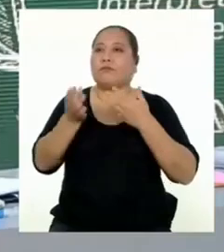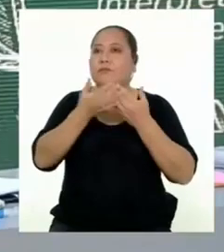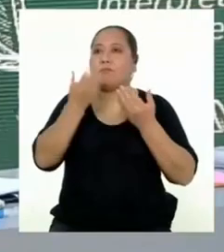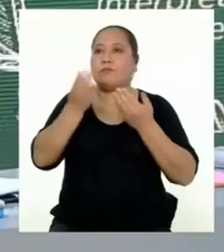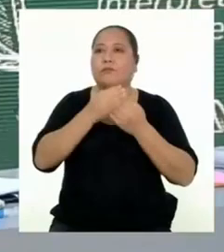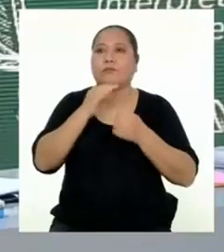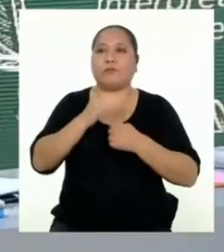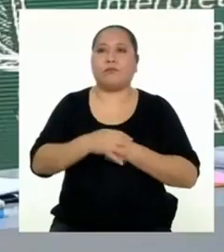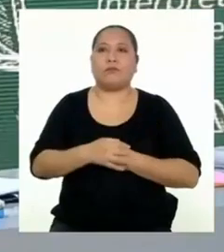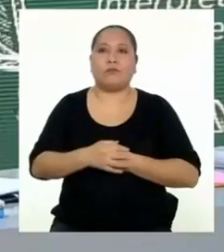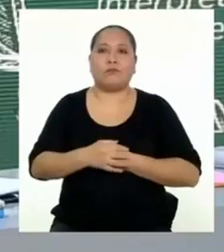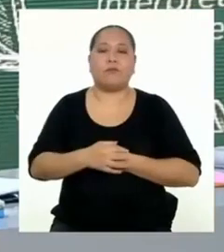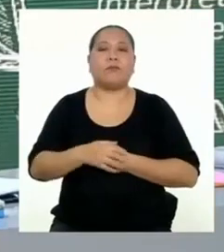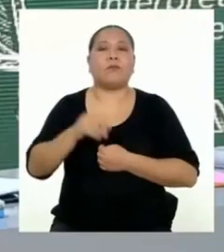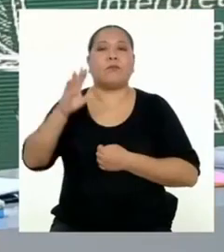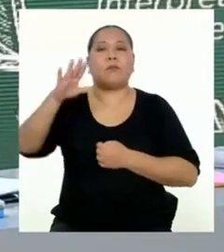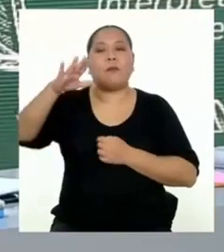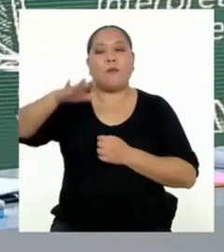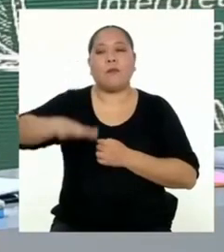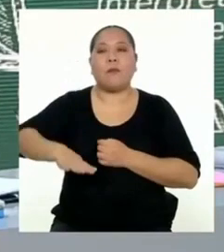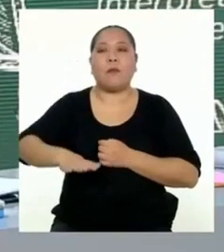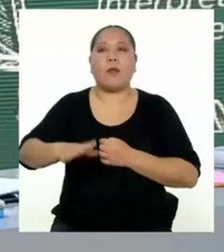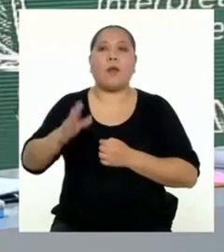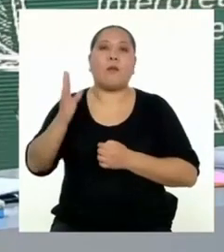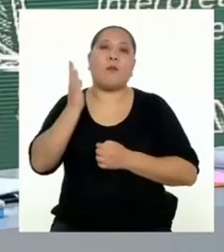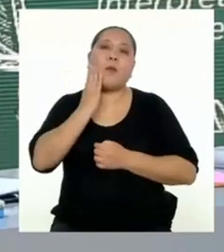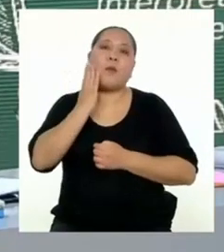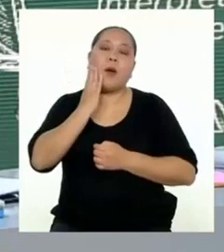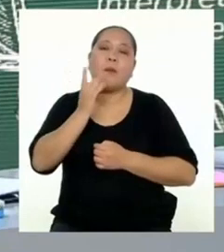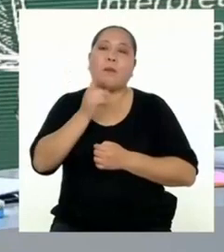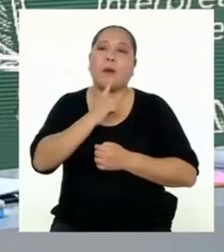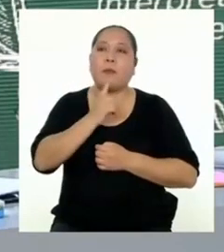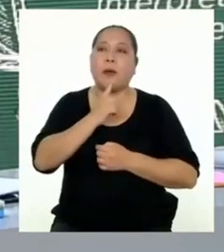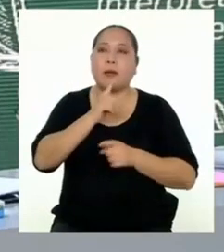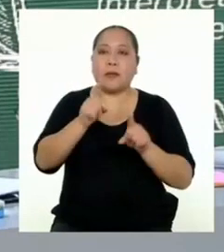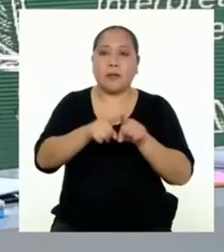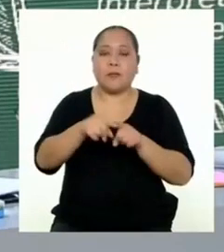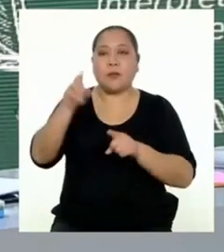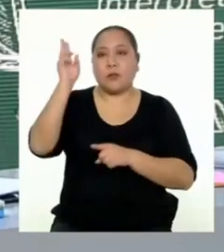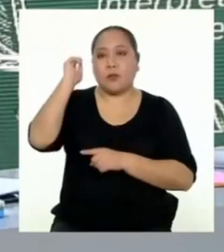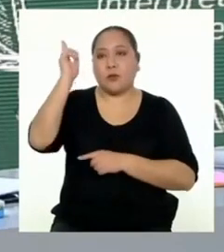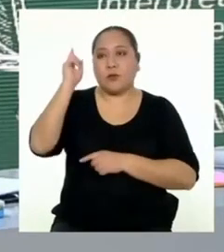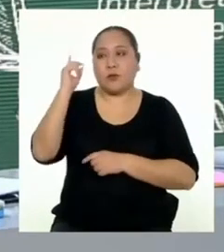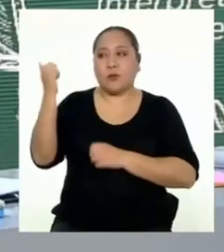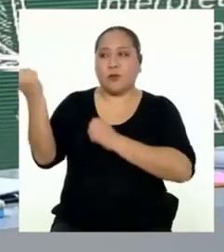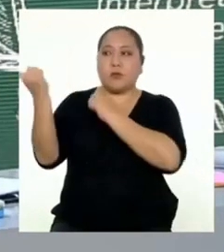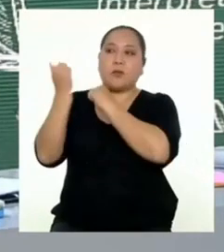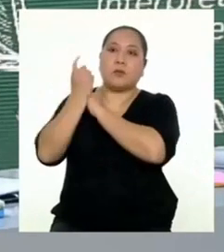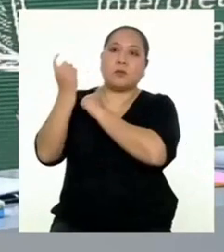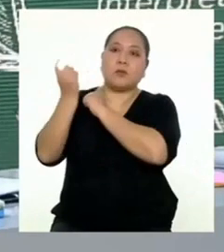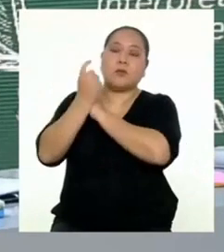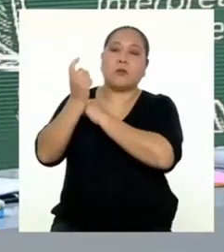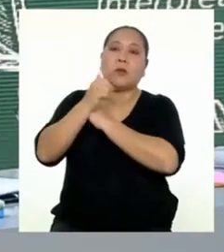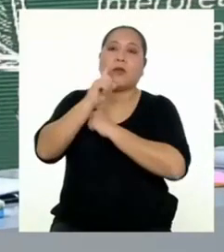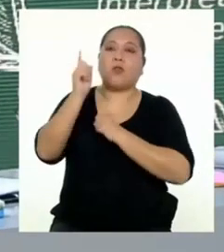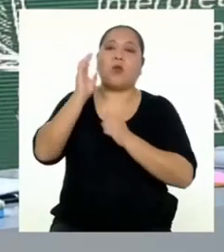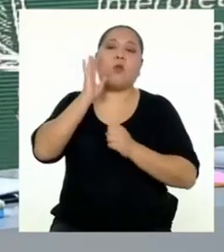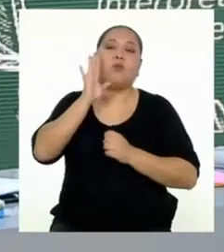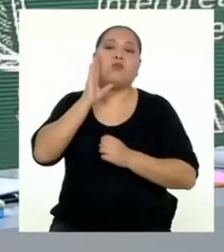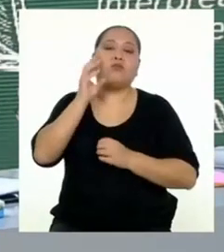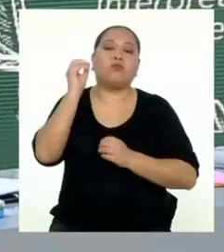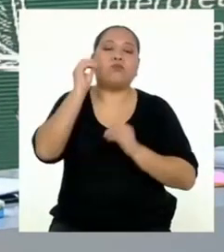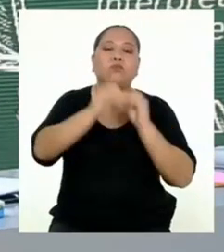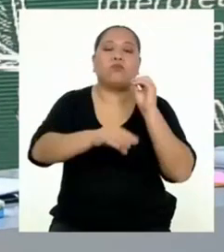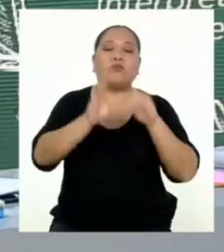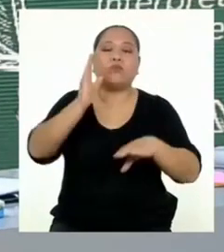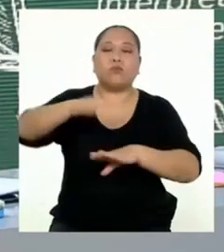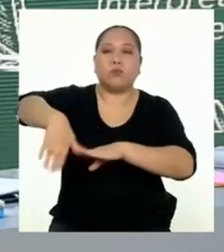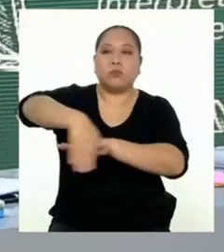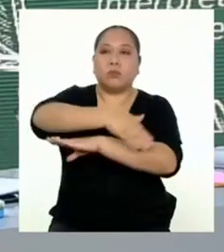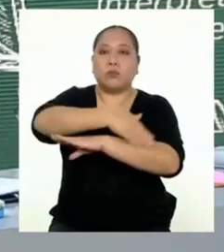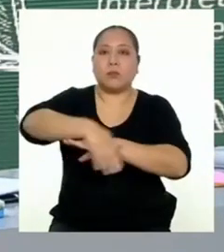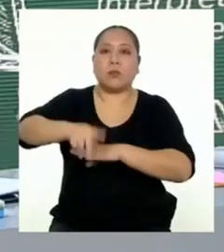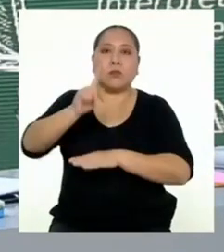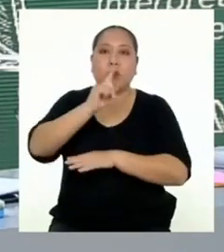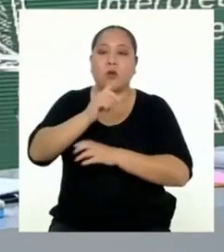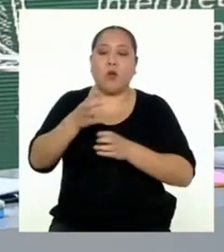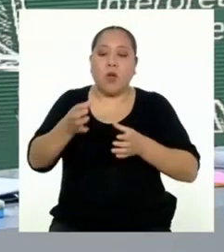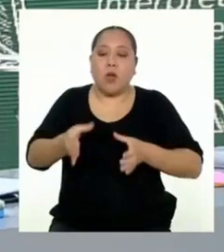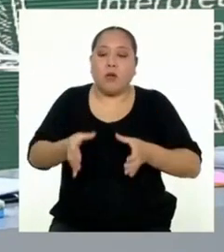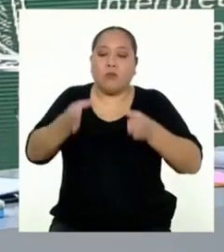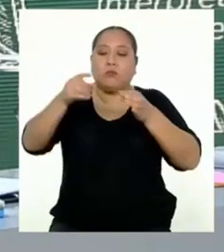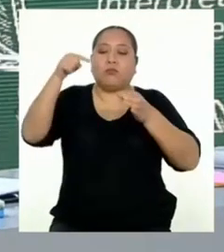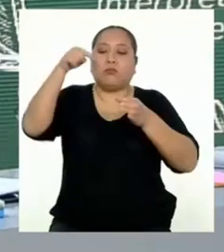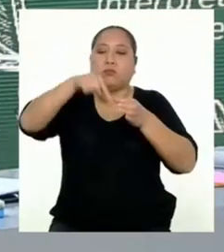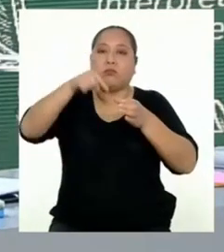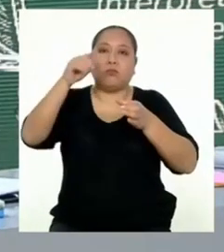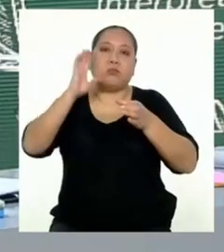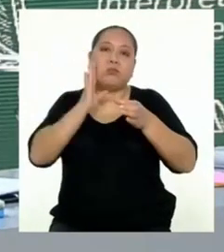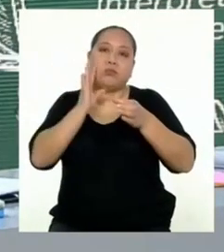sencillo. Desde pequeños, nuestras madres y padres y docentes nos enseñaron a no botar basura en la calle, sino en los